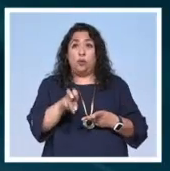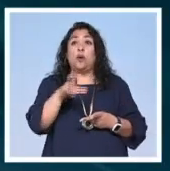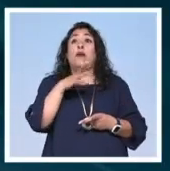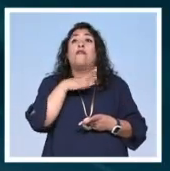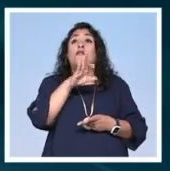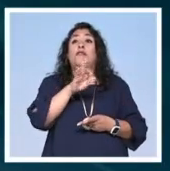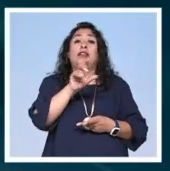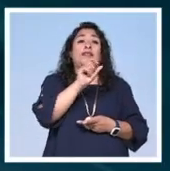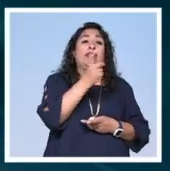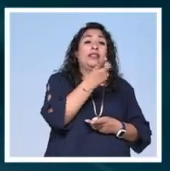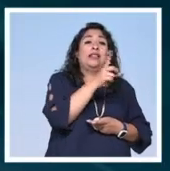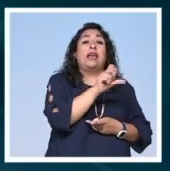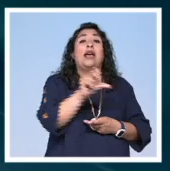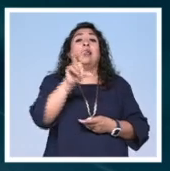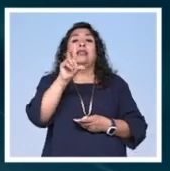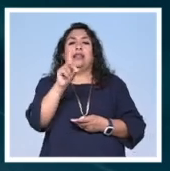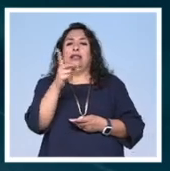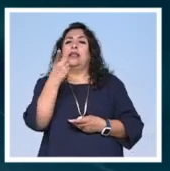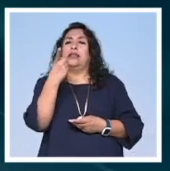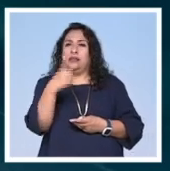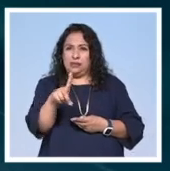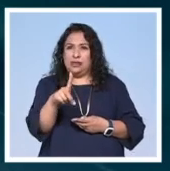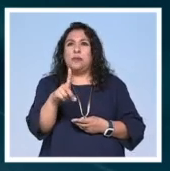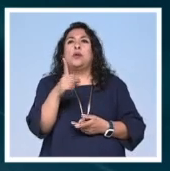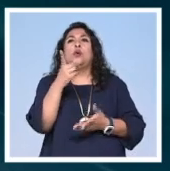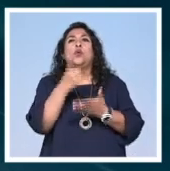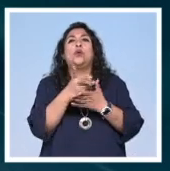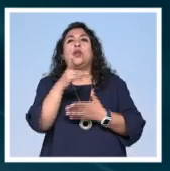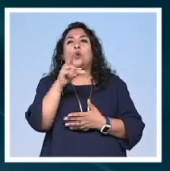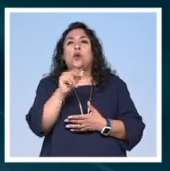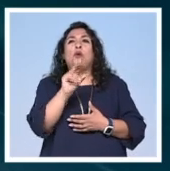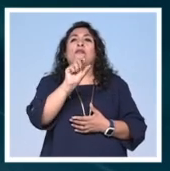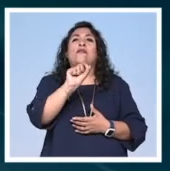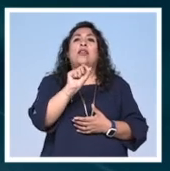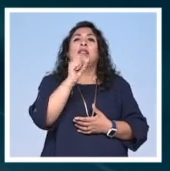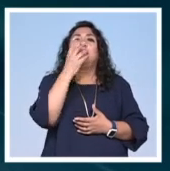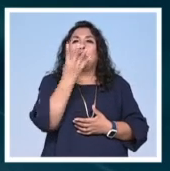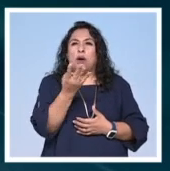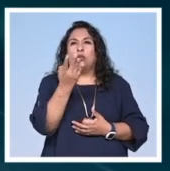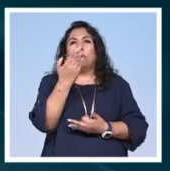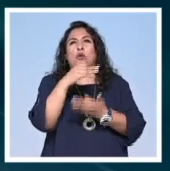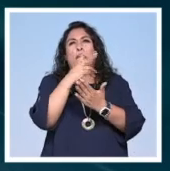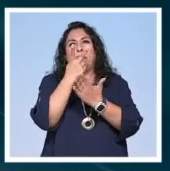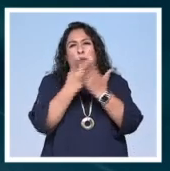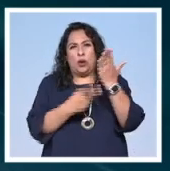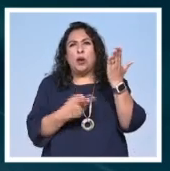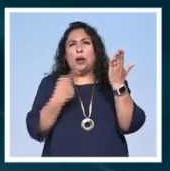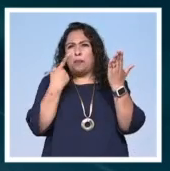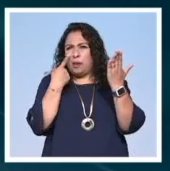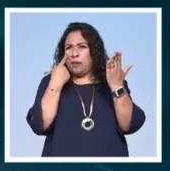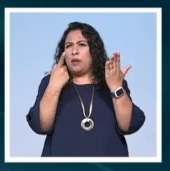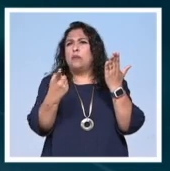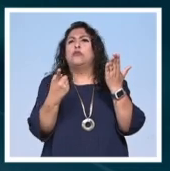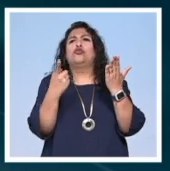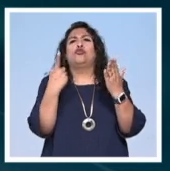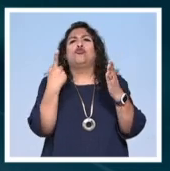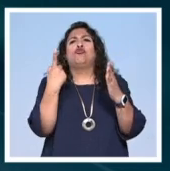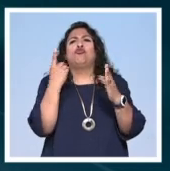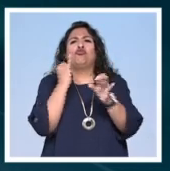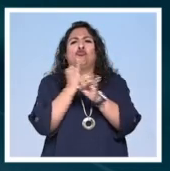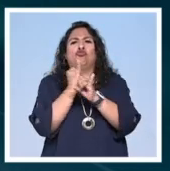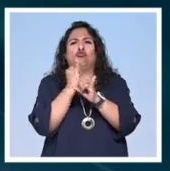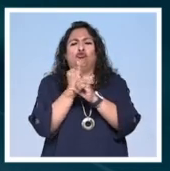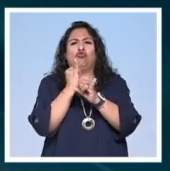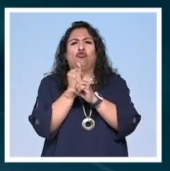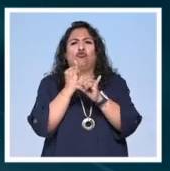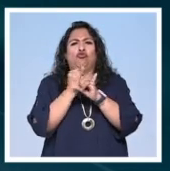del 20 de diciembre al de este mismo mes Con excepción del día 24 toda la programación está disponible en el sitio electrónico que aparece en